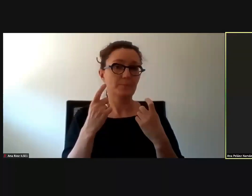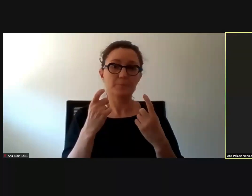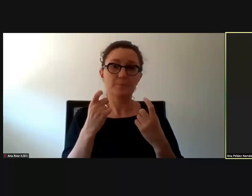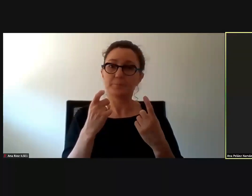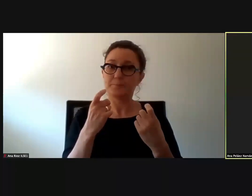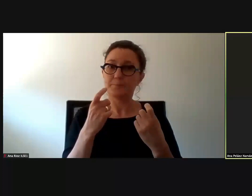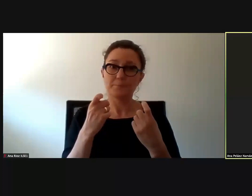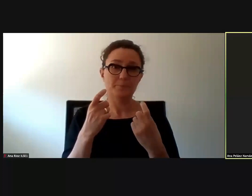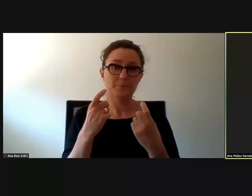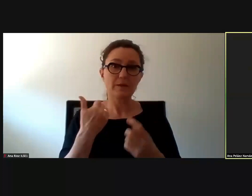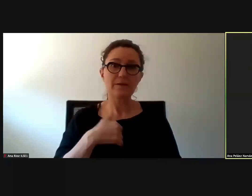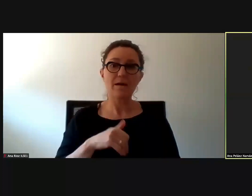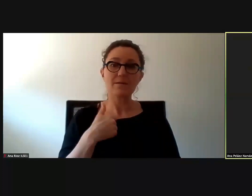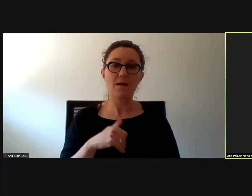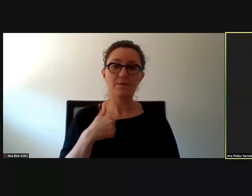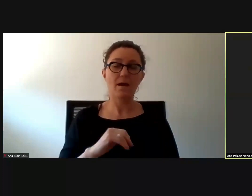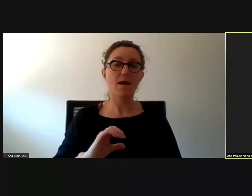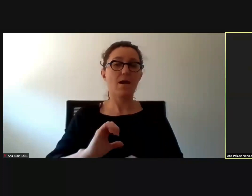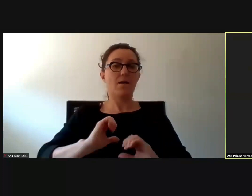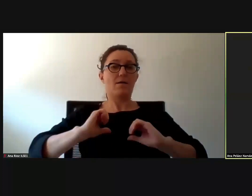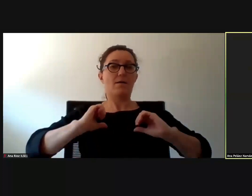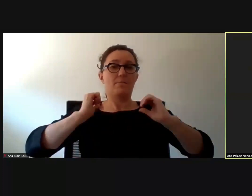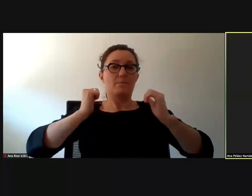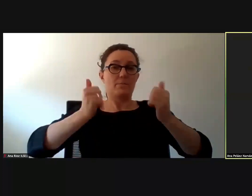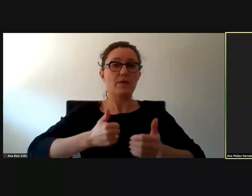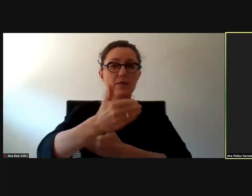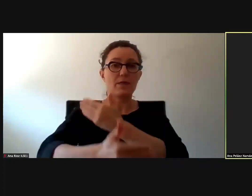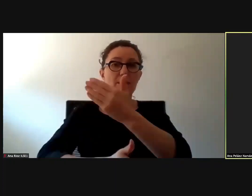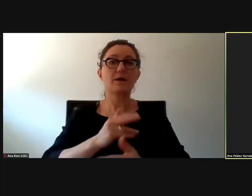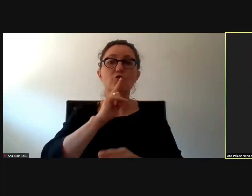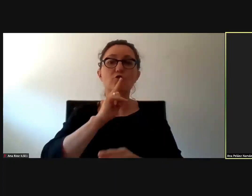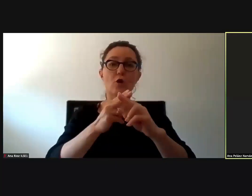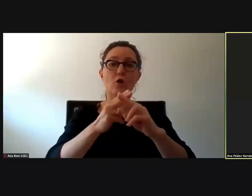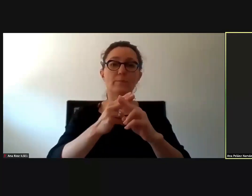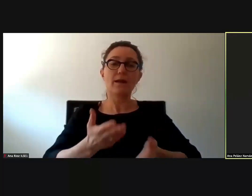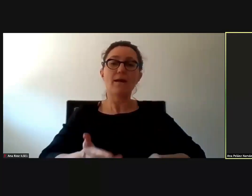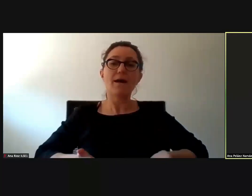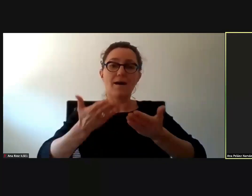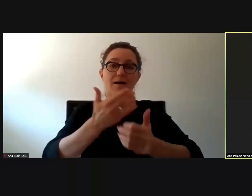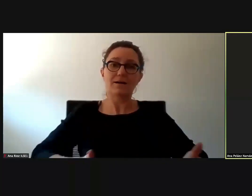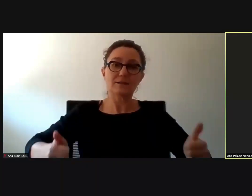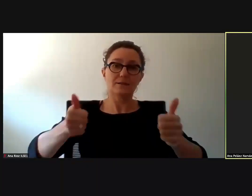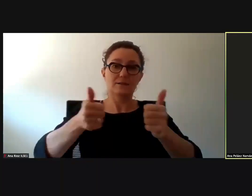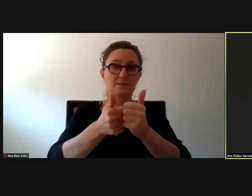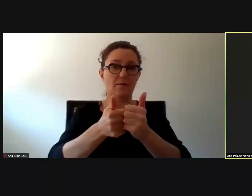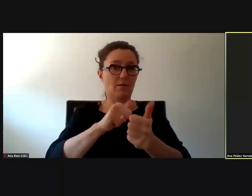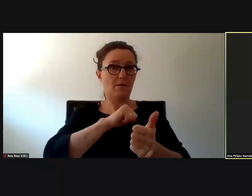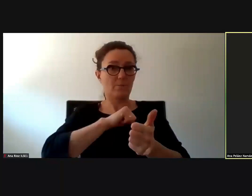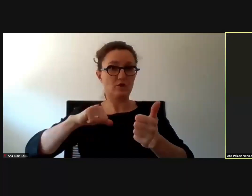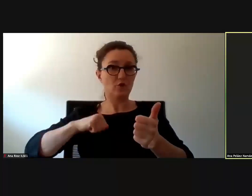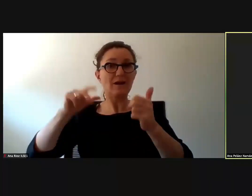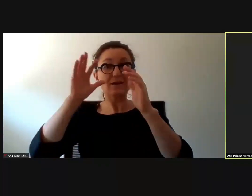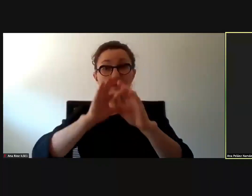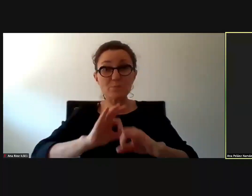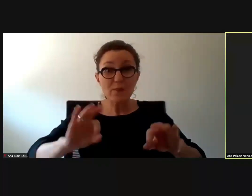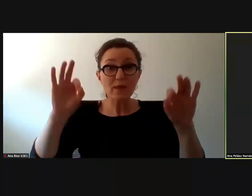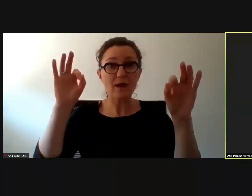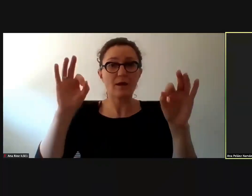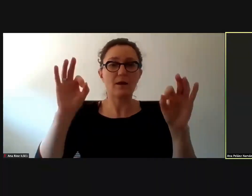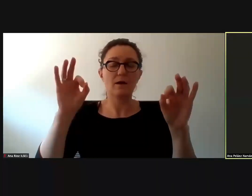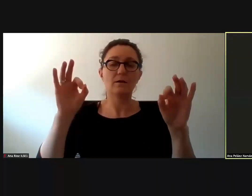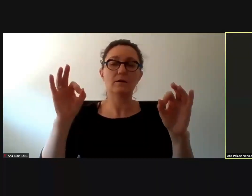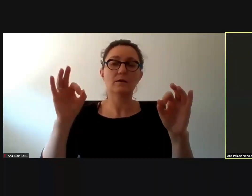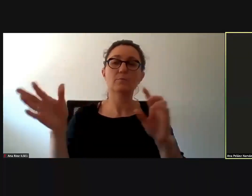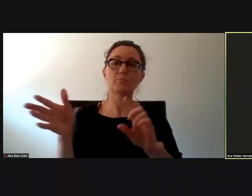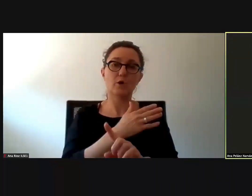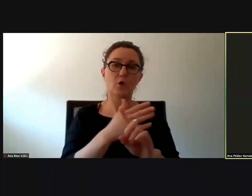la figura, como decía, de la asistencia personal especializada en violencia que contempla